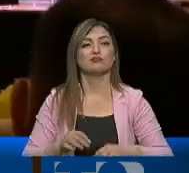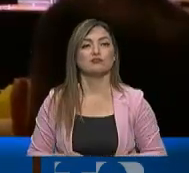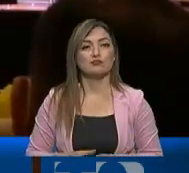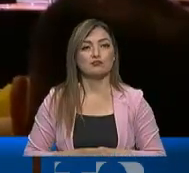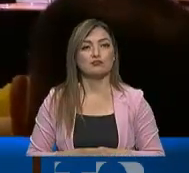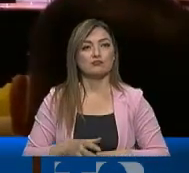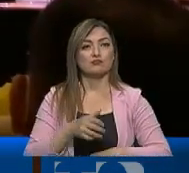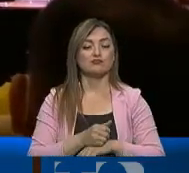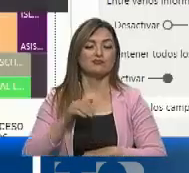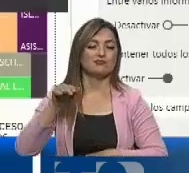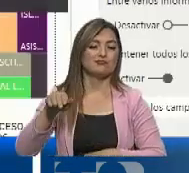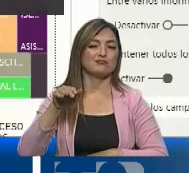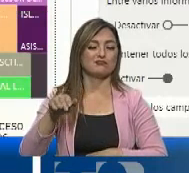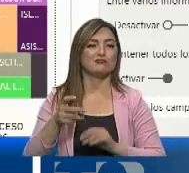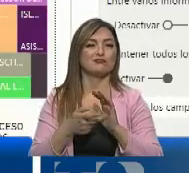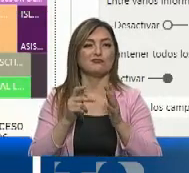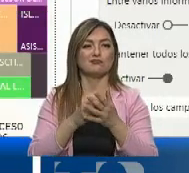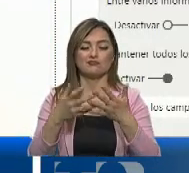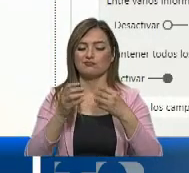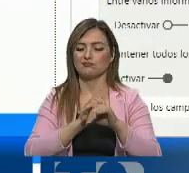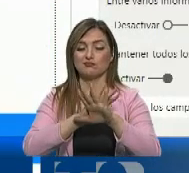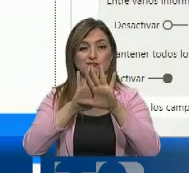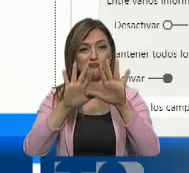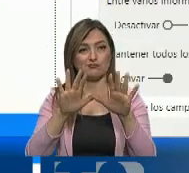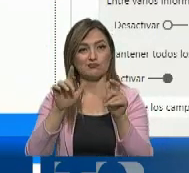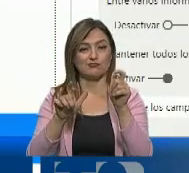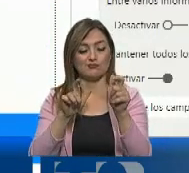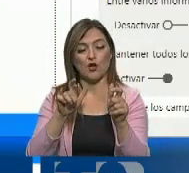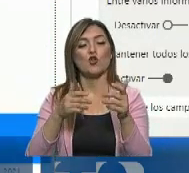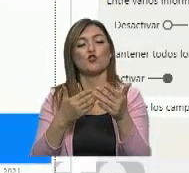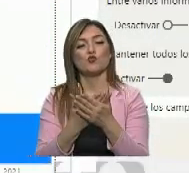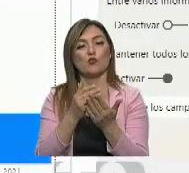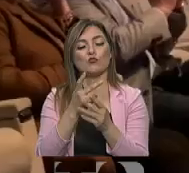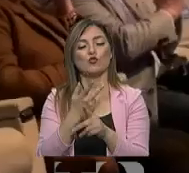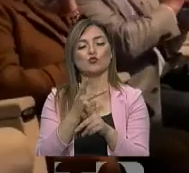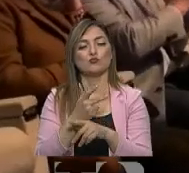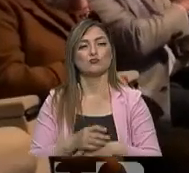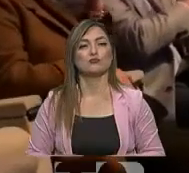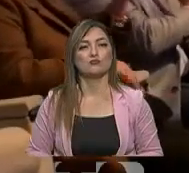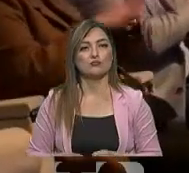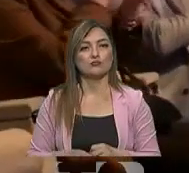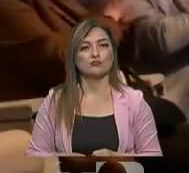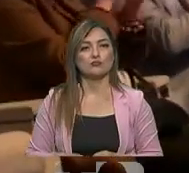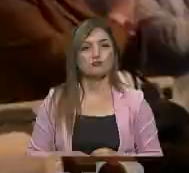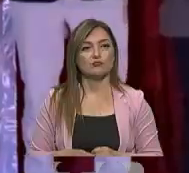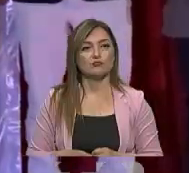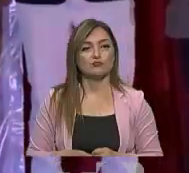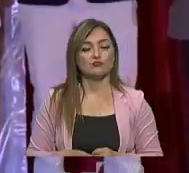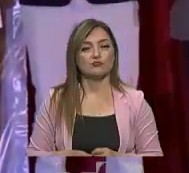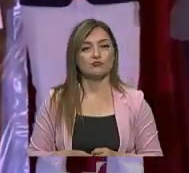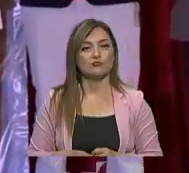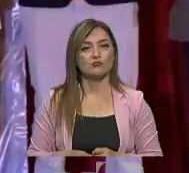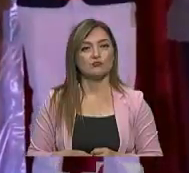insistieron las autoridades aspira transparenta la información y motiva a la generación de nuevos productos en quito- maria grazia acosta